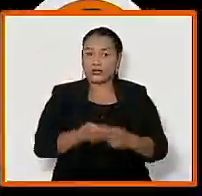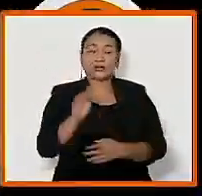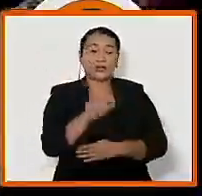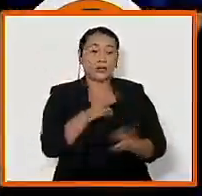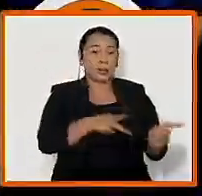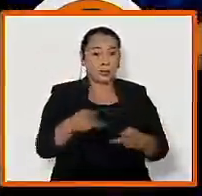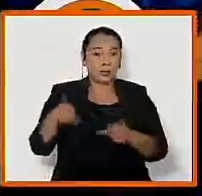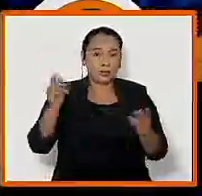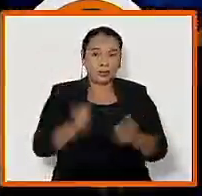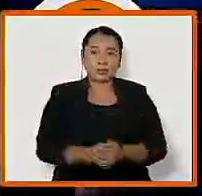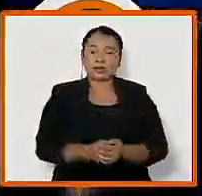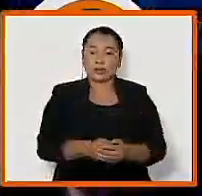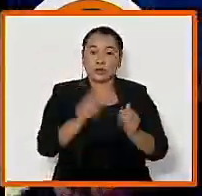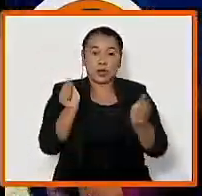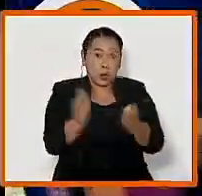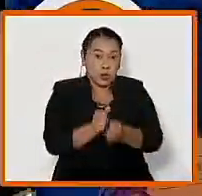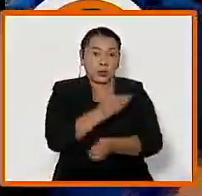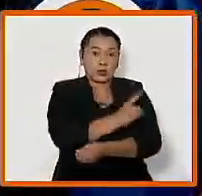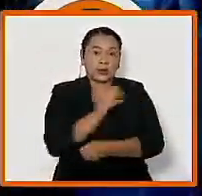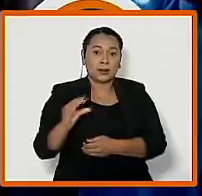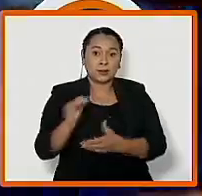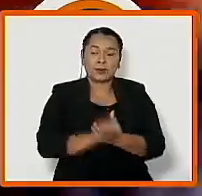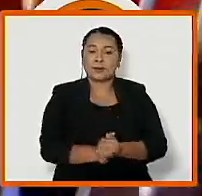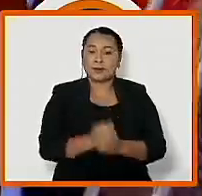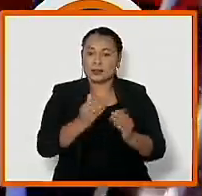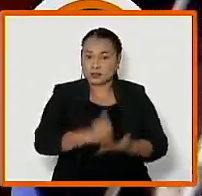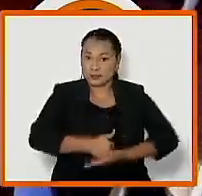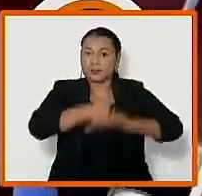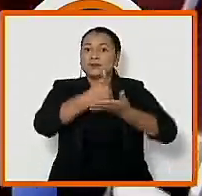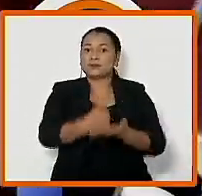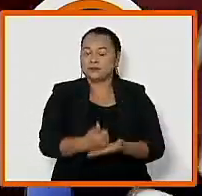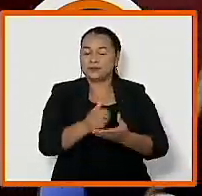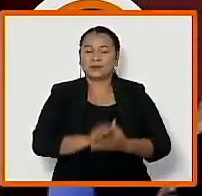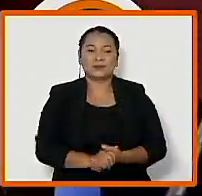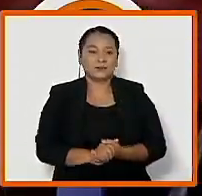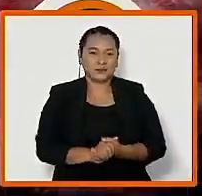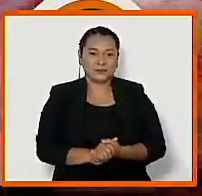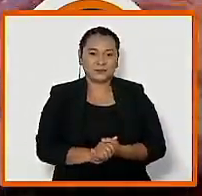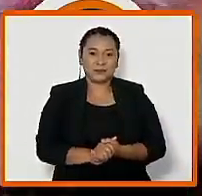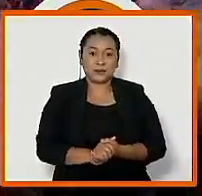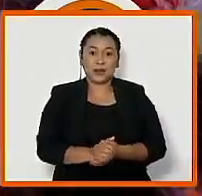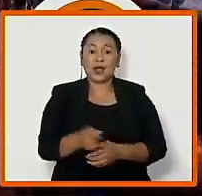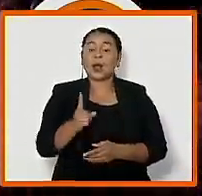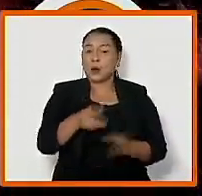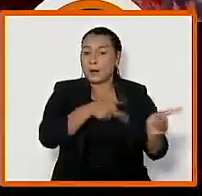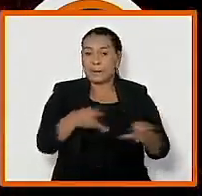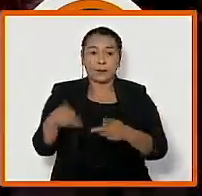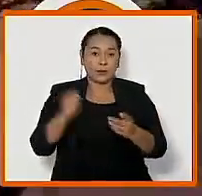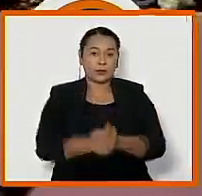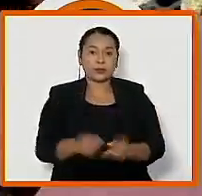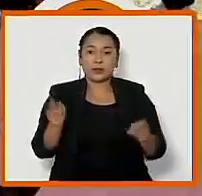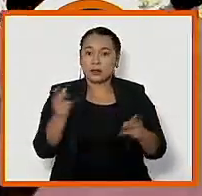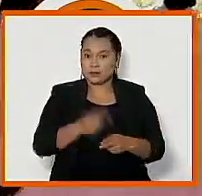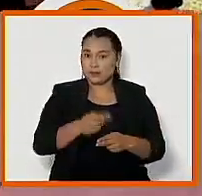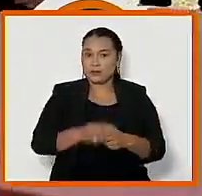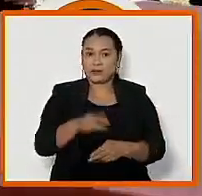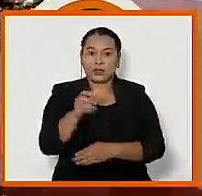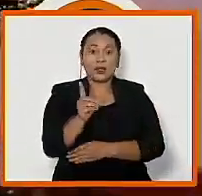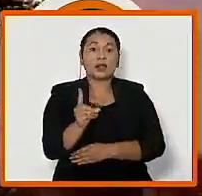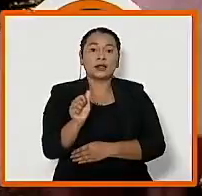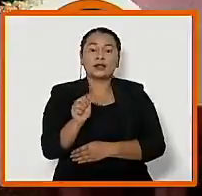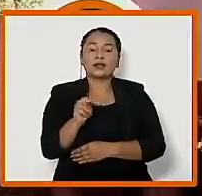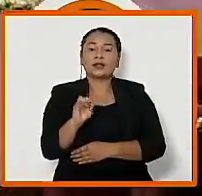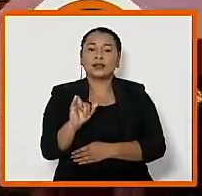que tienen una discapacidad recibieron una mano de ayuda. Una de las beneficiadas es Dania Yáñez, quien buscaba